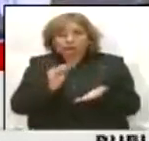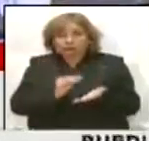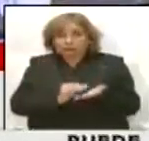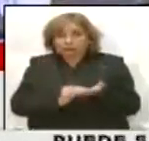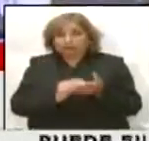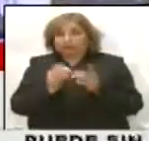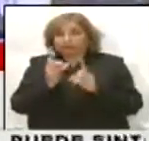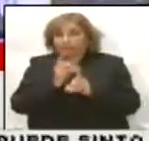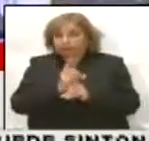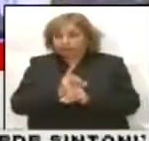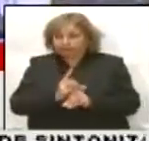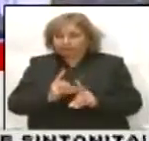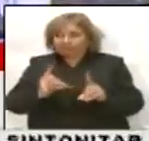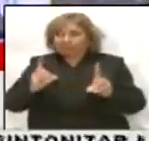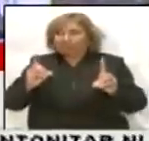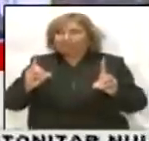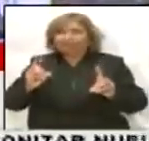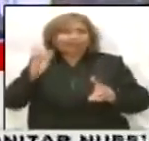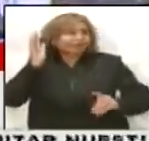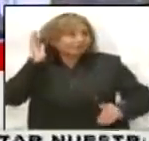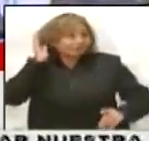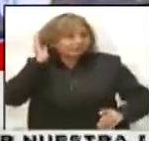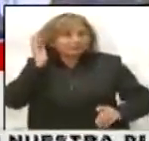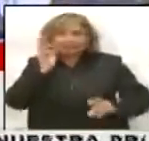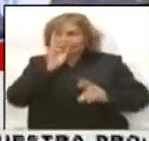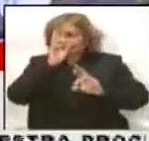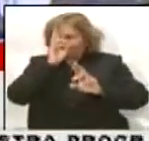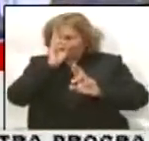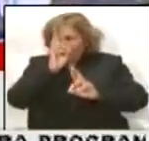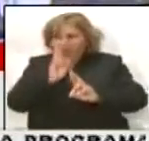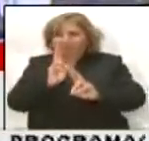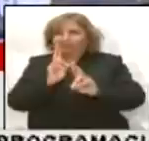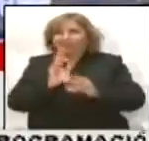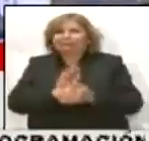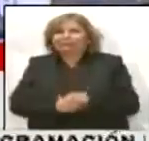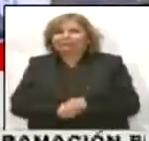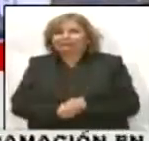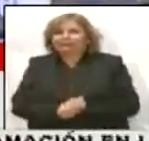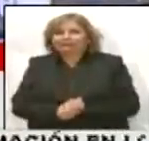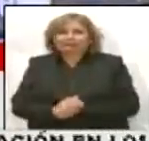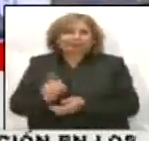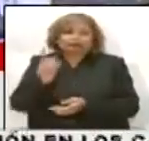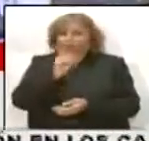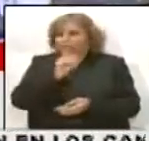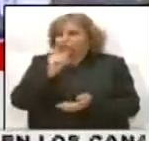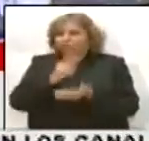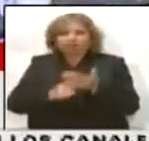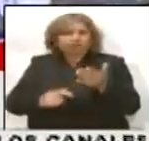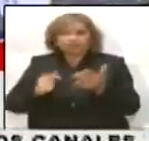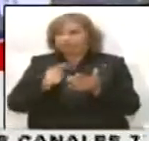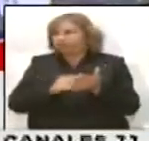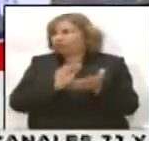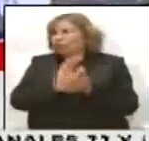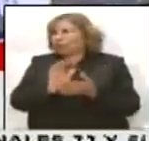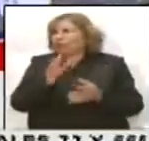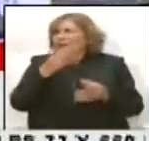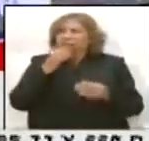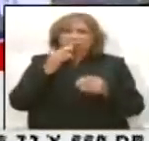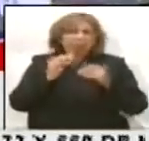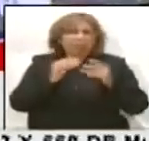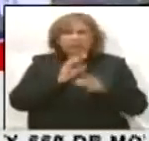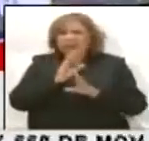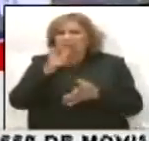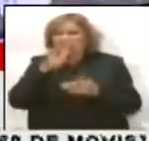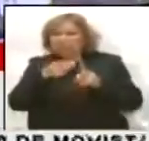es efectivamente escucharnos, respetarnos, no caer en calificativos, no caer en agravios, no caer